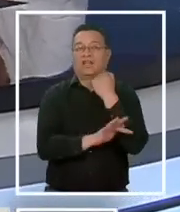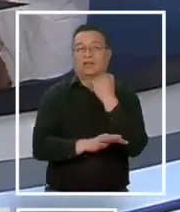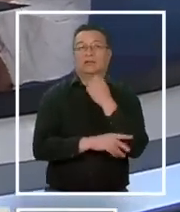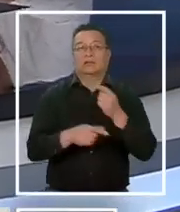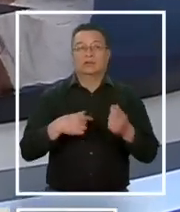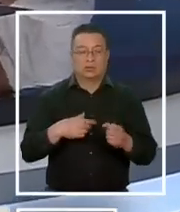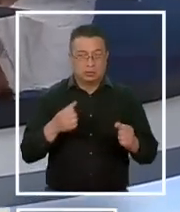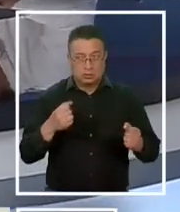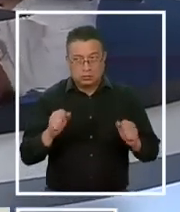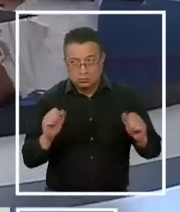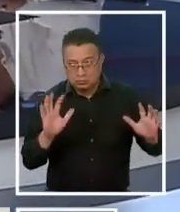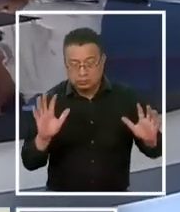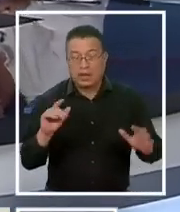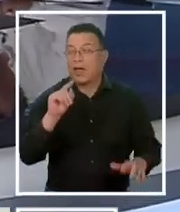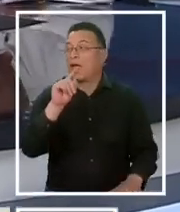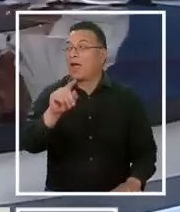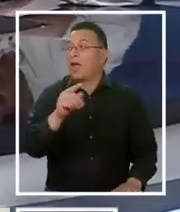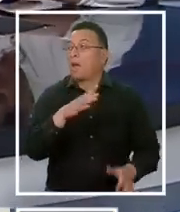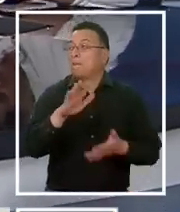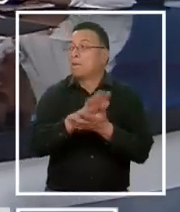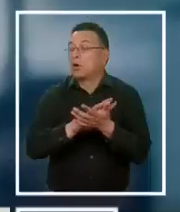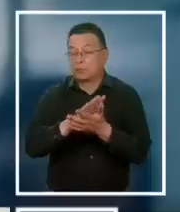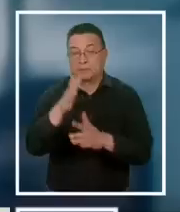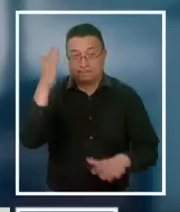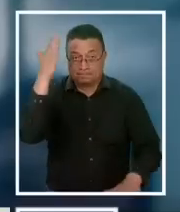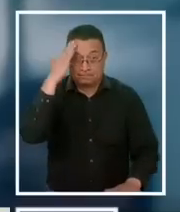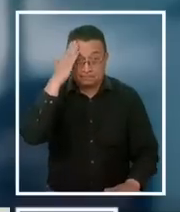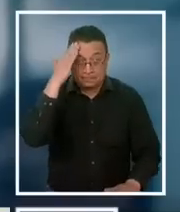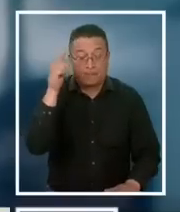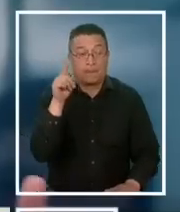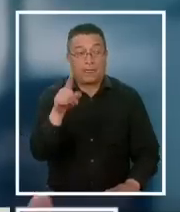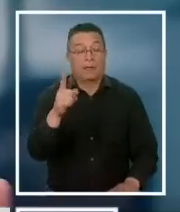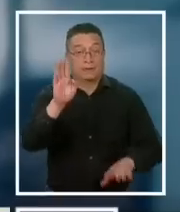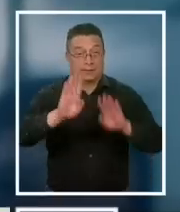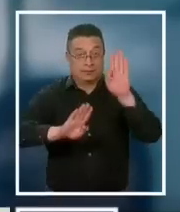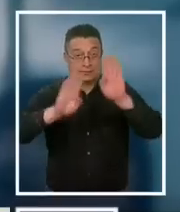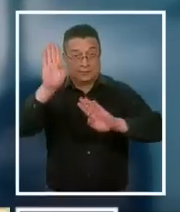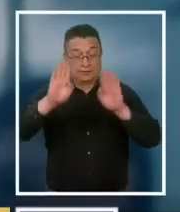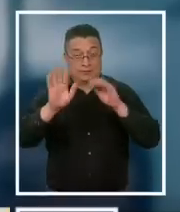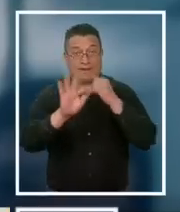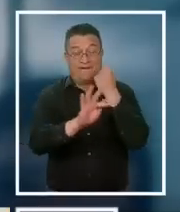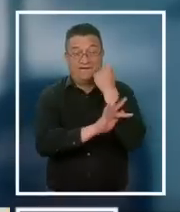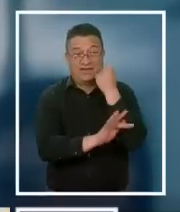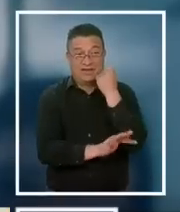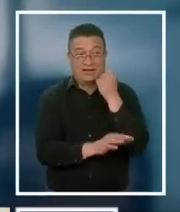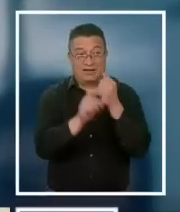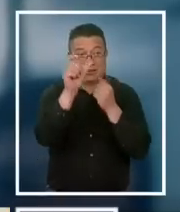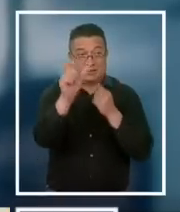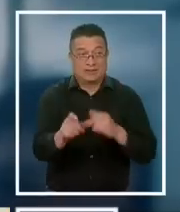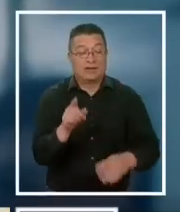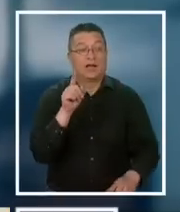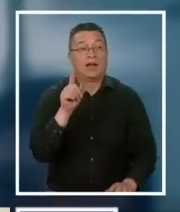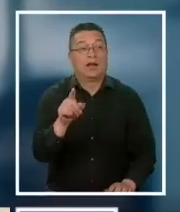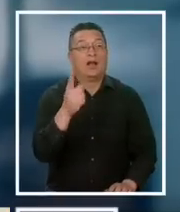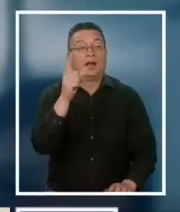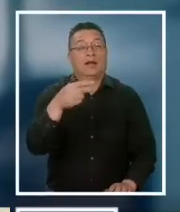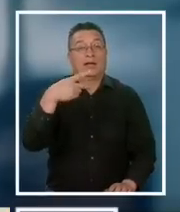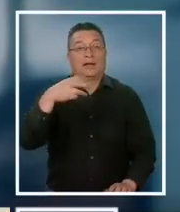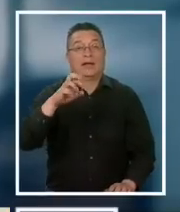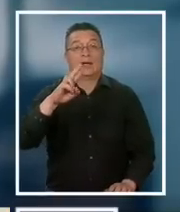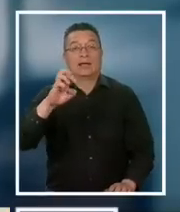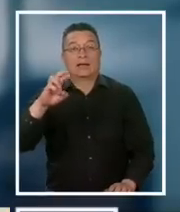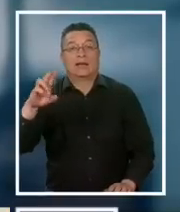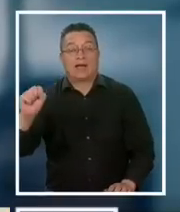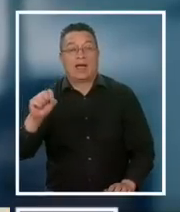atento Y que por ejemplo yo quiero recordar acá que que una de las candidatas hoy día fiscal la Herrera